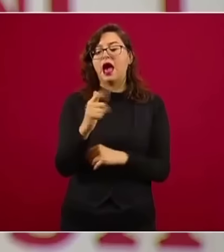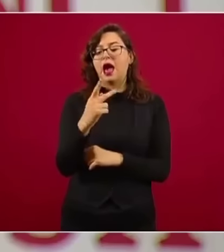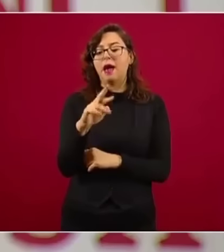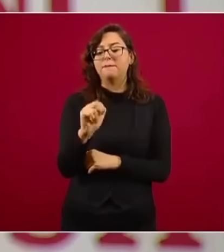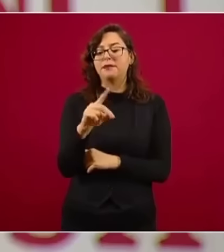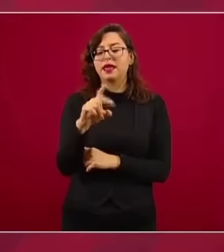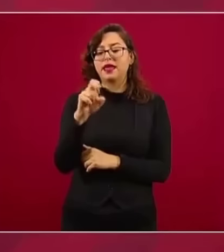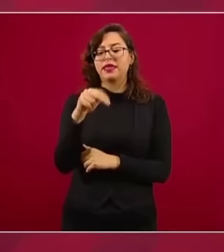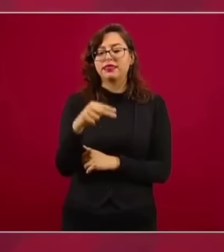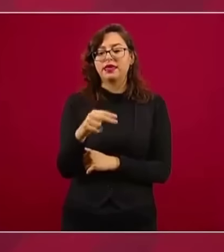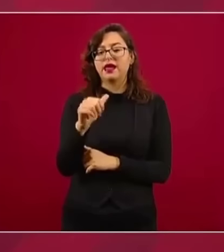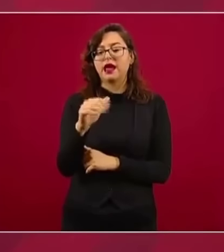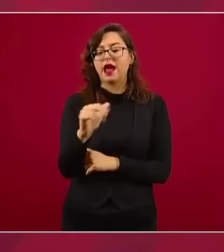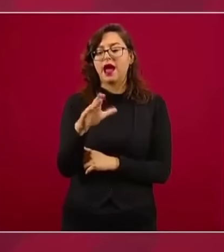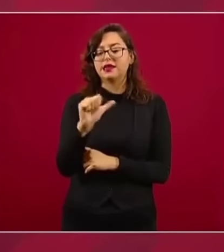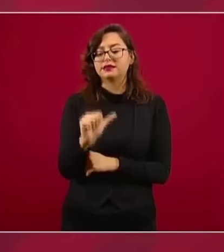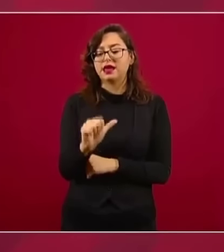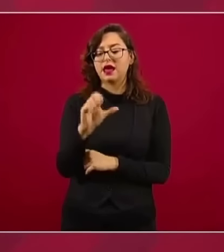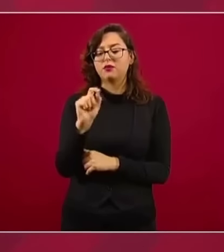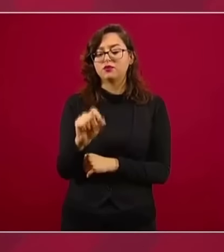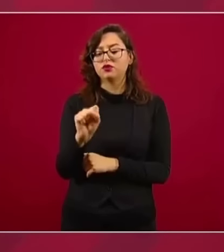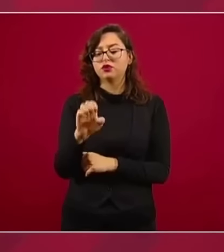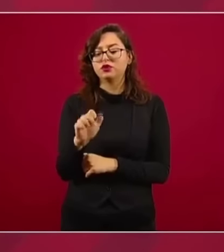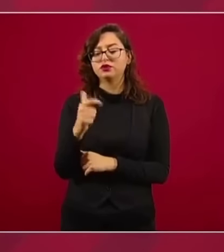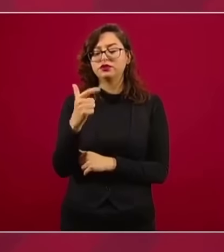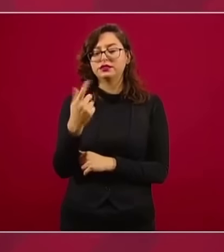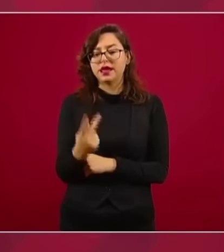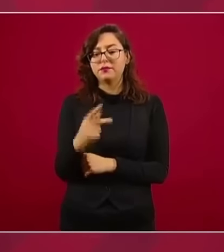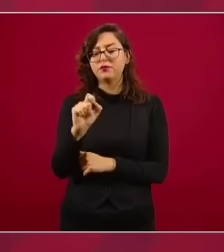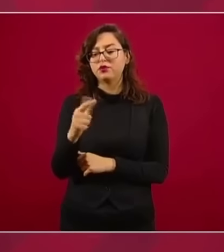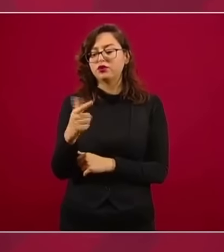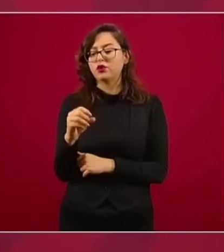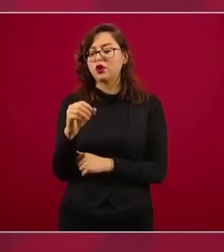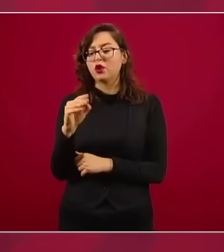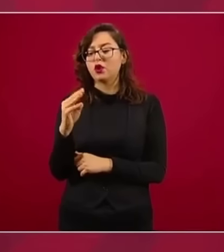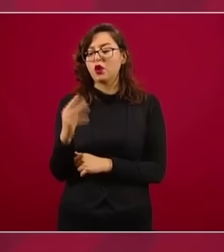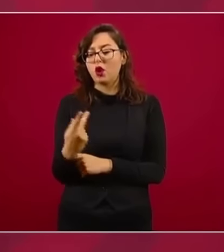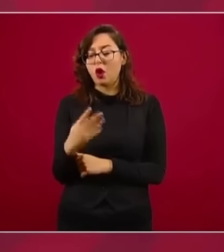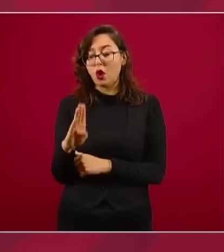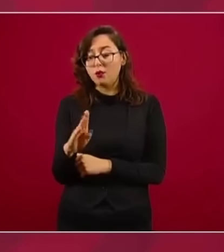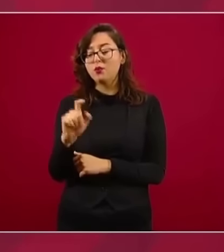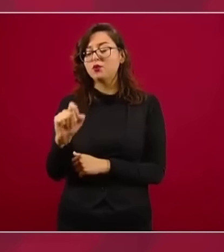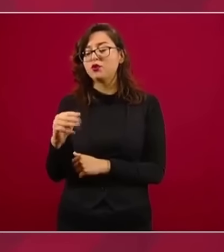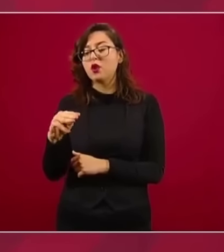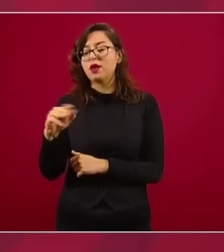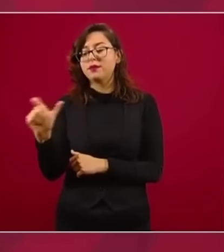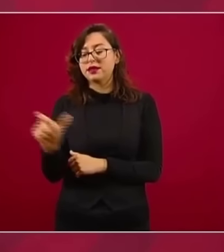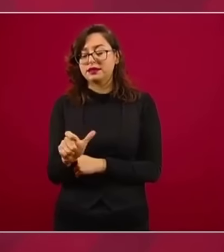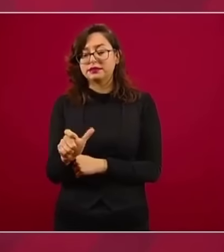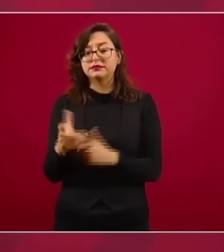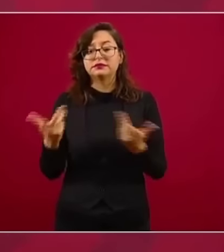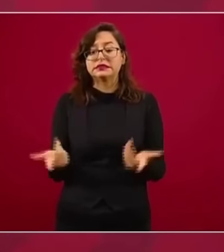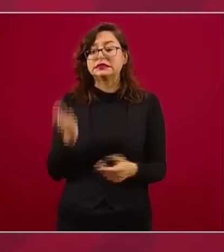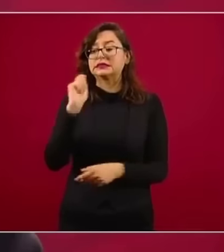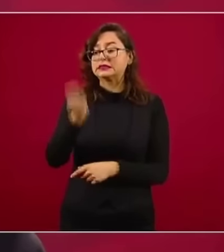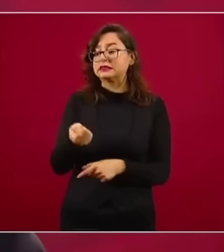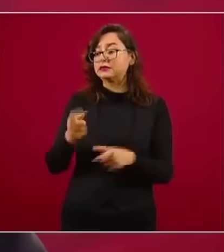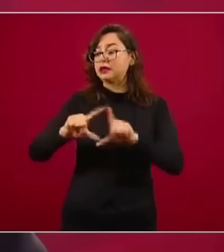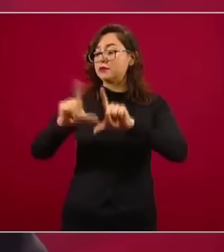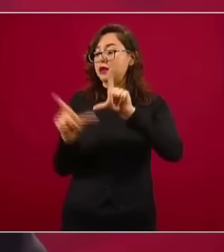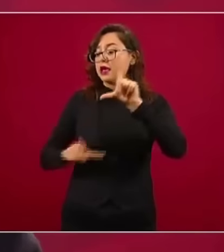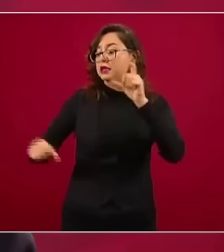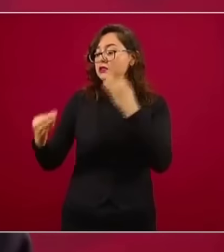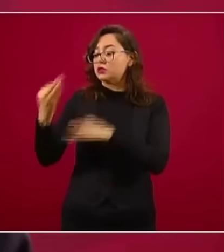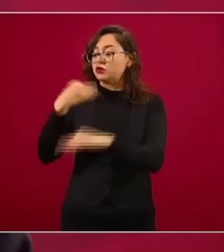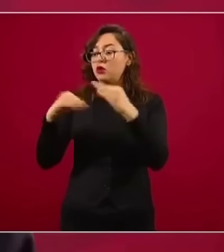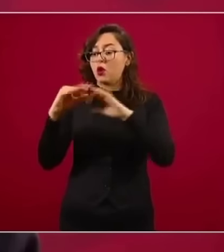aprendencasa.c.gov.mx. Lo que vemos entonces, pues, es un esfuerzo de todo el país que ha contribuido con el sector educativo a que